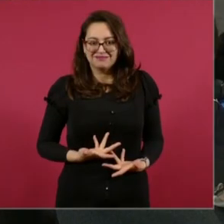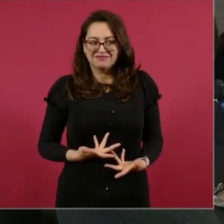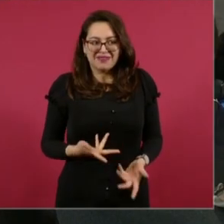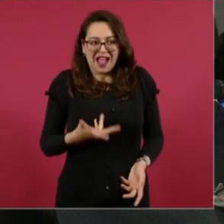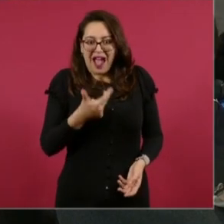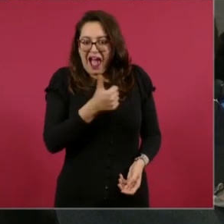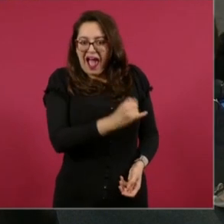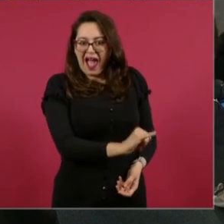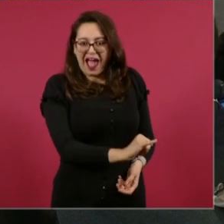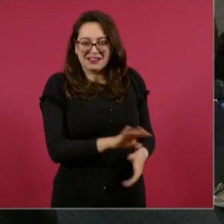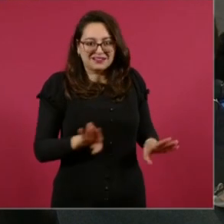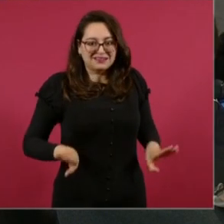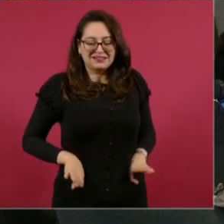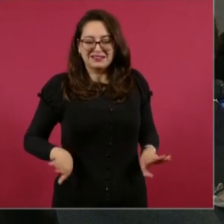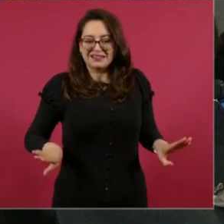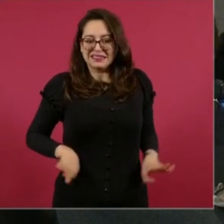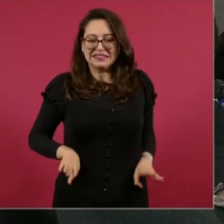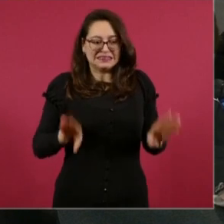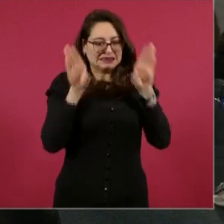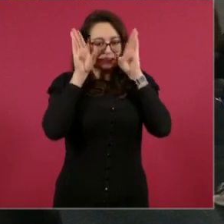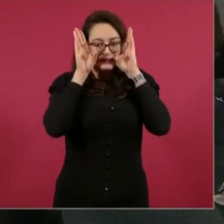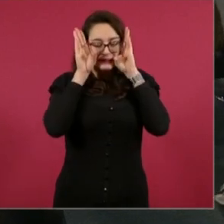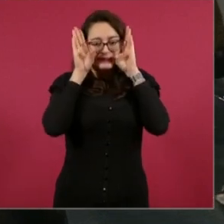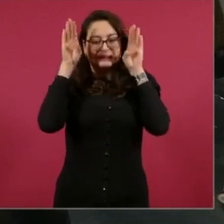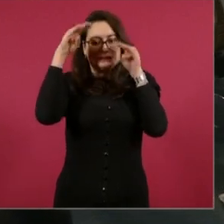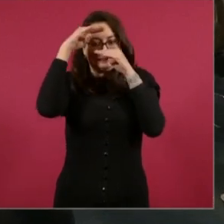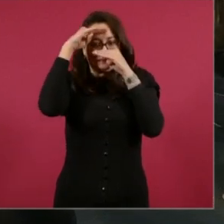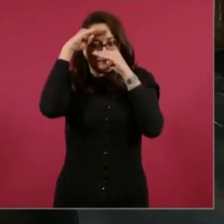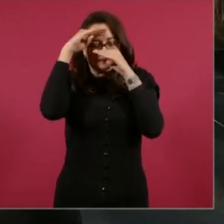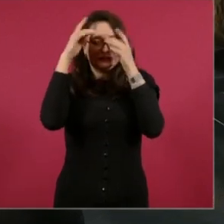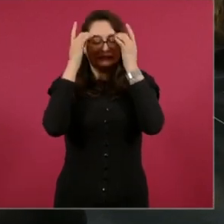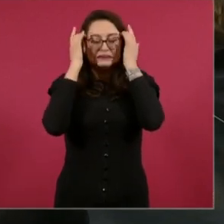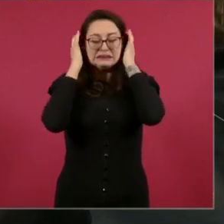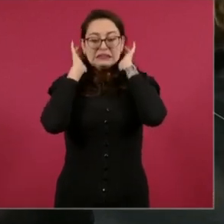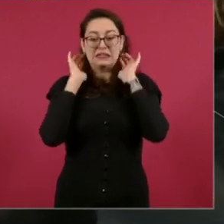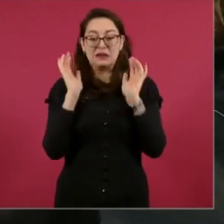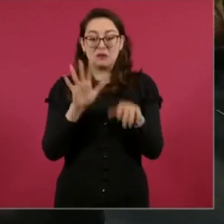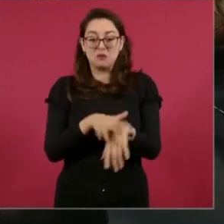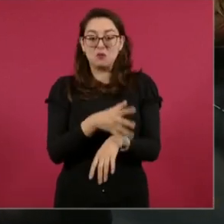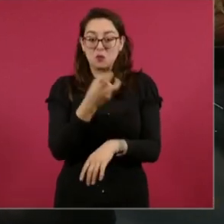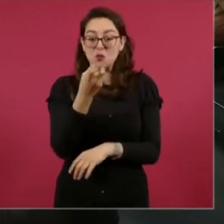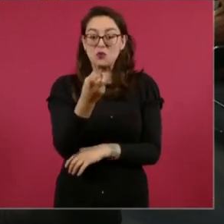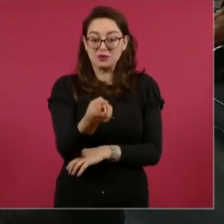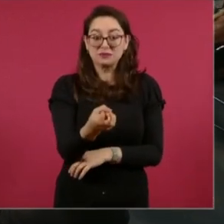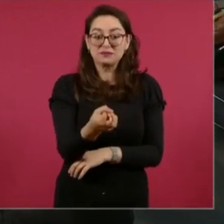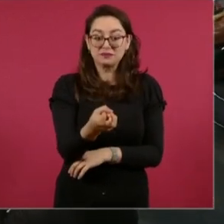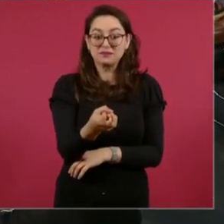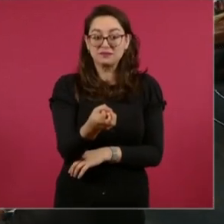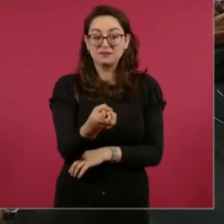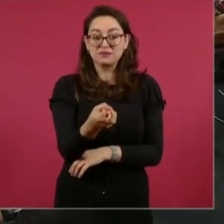la gente del conservadurismo. O sea, por eso,